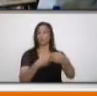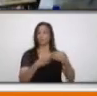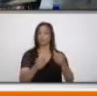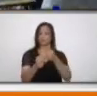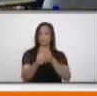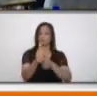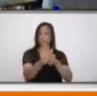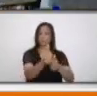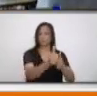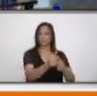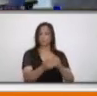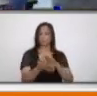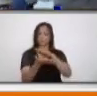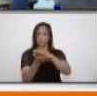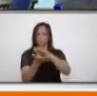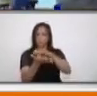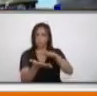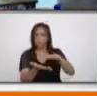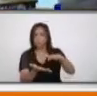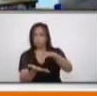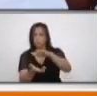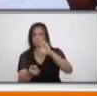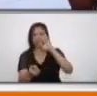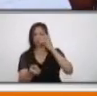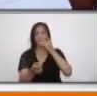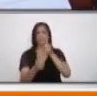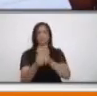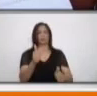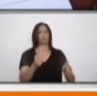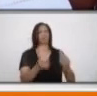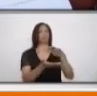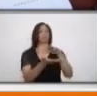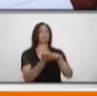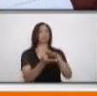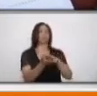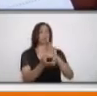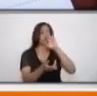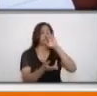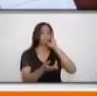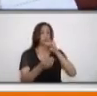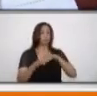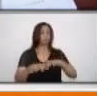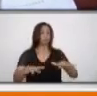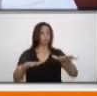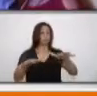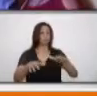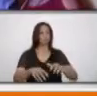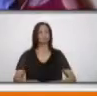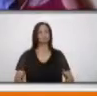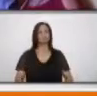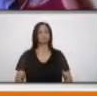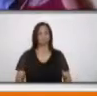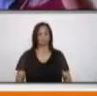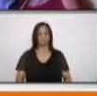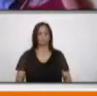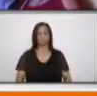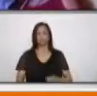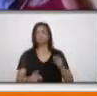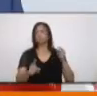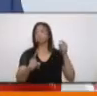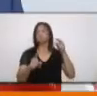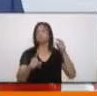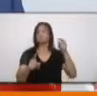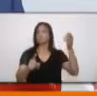en la farmacia, me imagino que hay gente que ha tenido que comprar de esos ventiladores. Dice Cruz Jiminian, no yo, Cruz Jiminian, el doctor Cruz